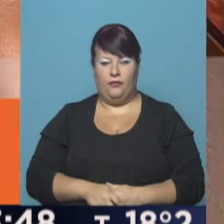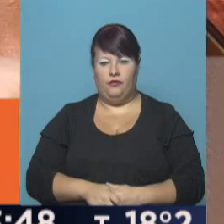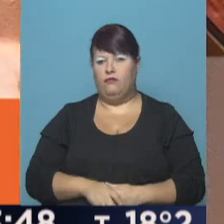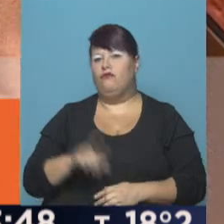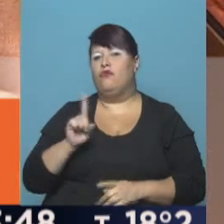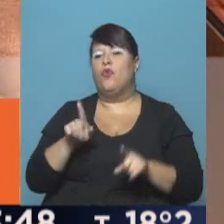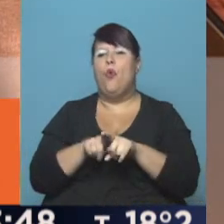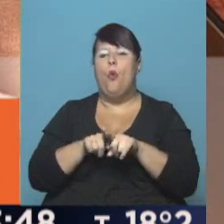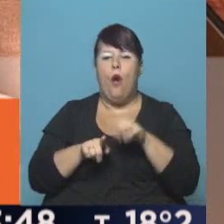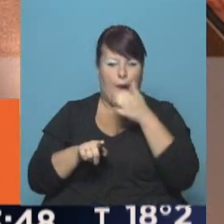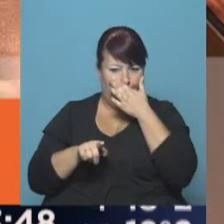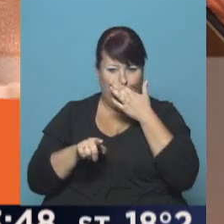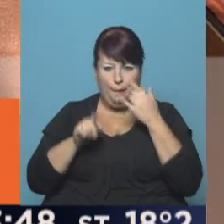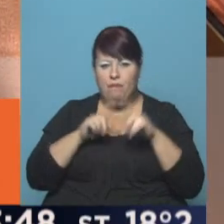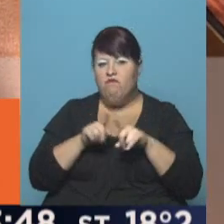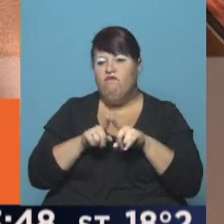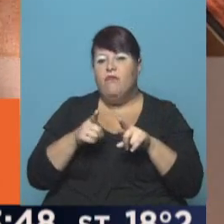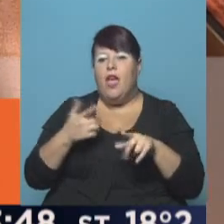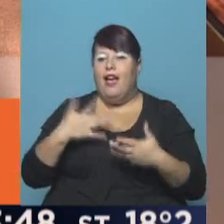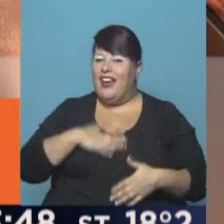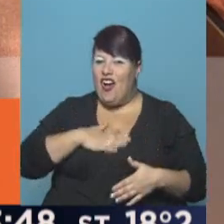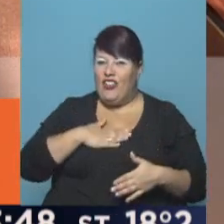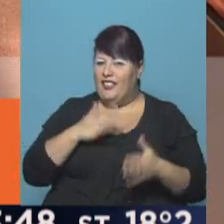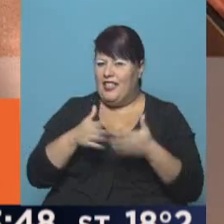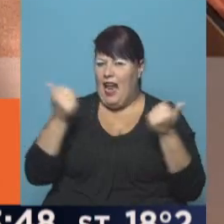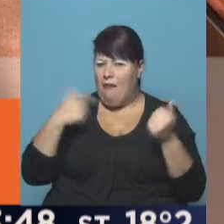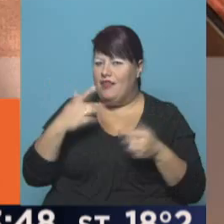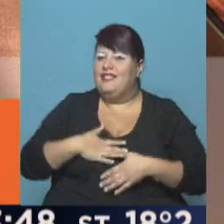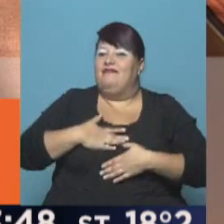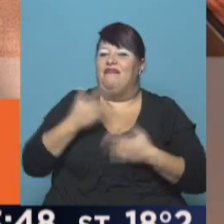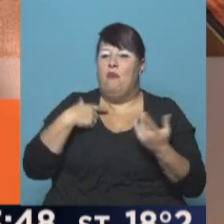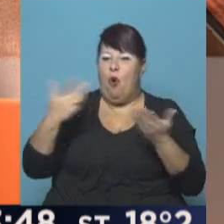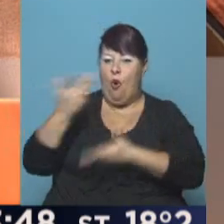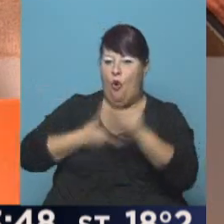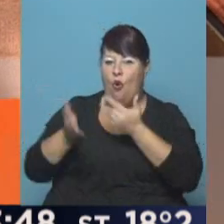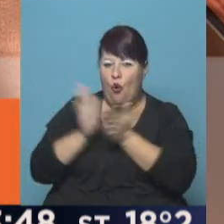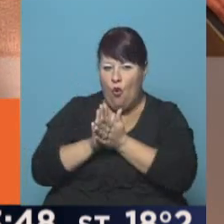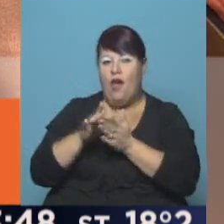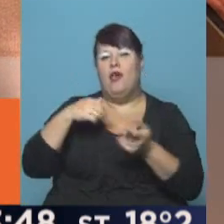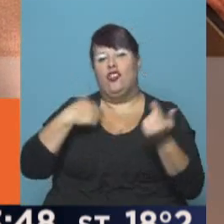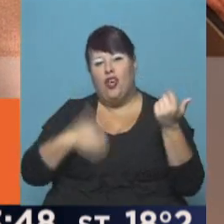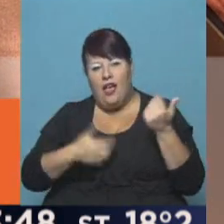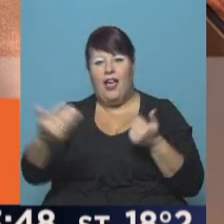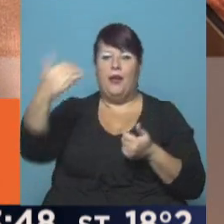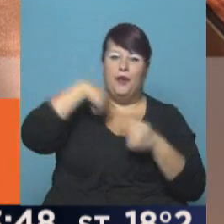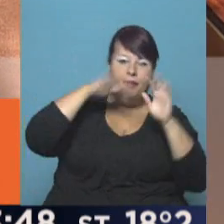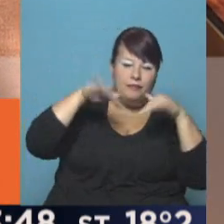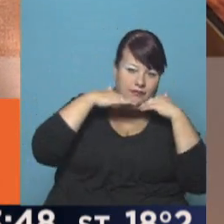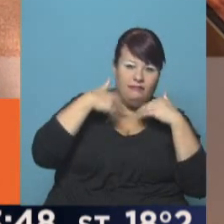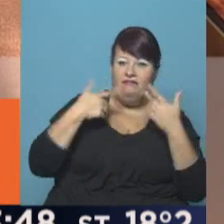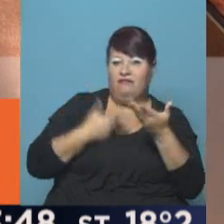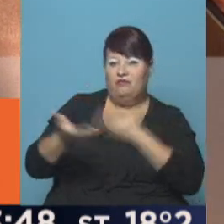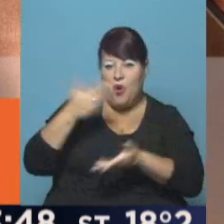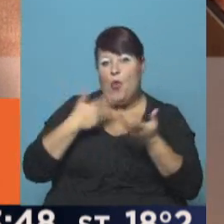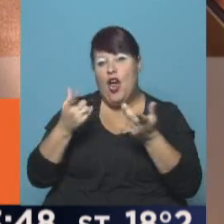No, hubo como un como una alegría inmediata, siento, como de poder compartir. Después yo toqué, él vino a verme y ahí quedó como,